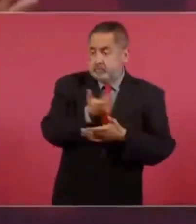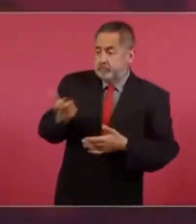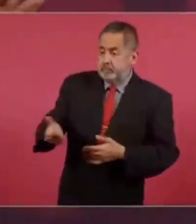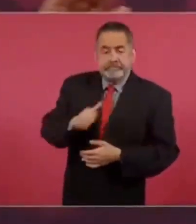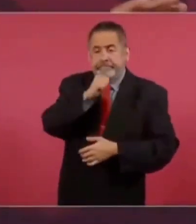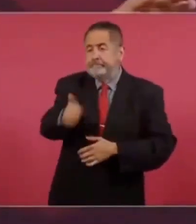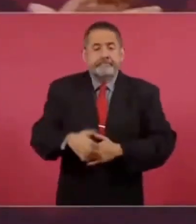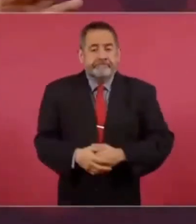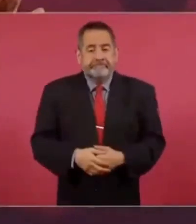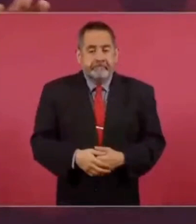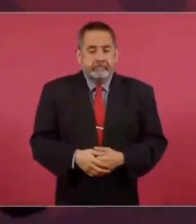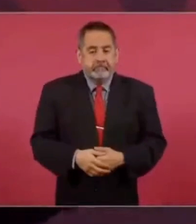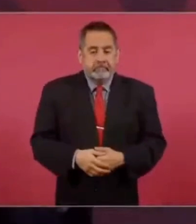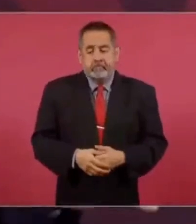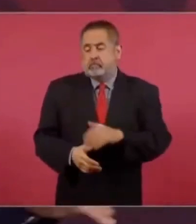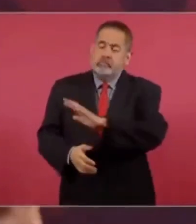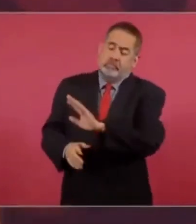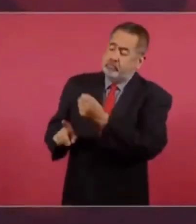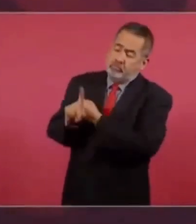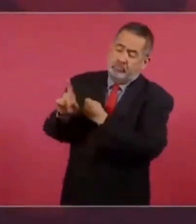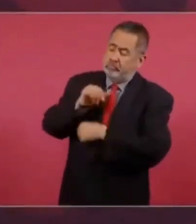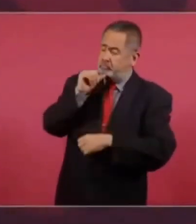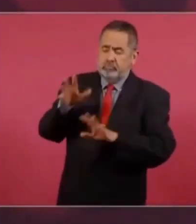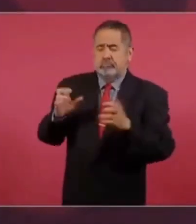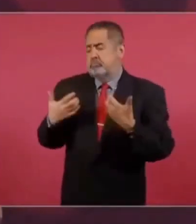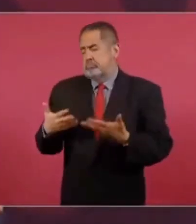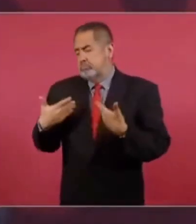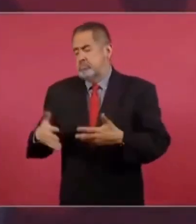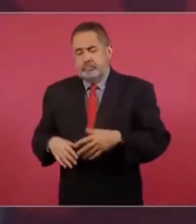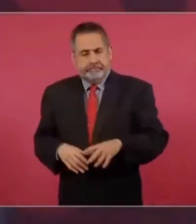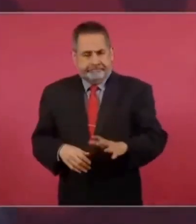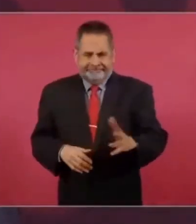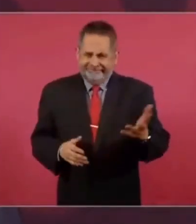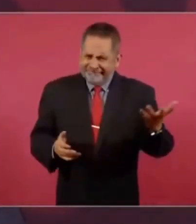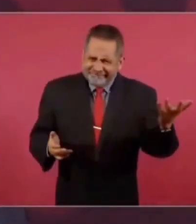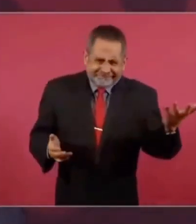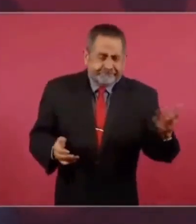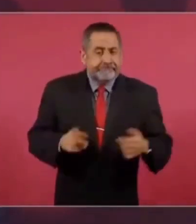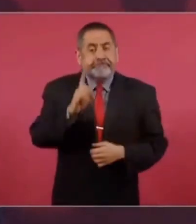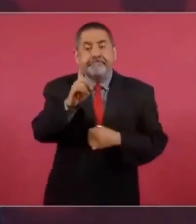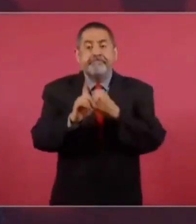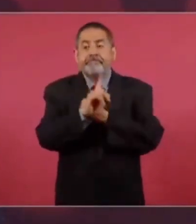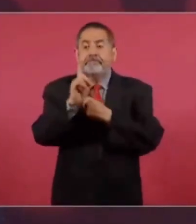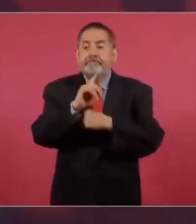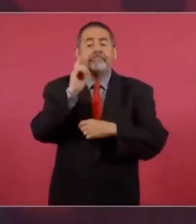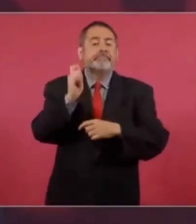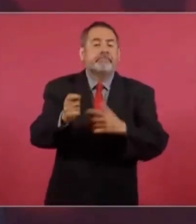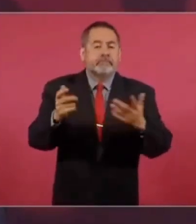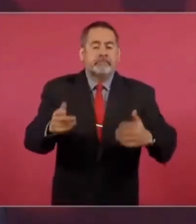ese no era el problema mayor. El problema mayor